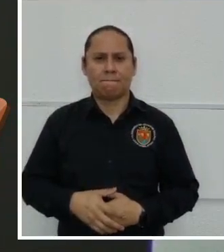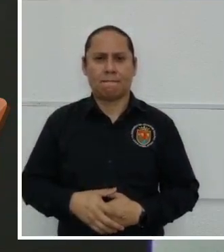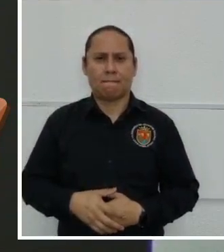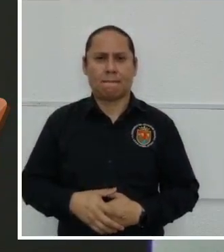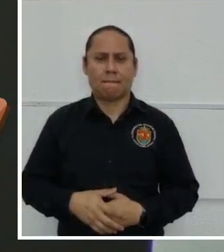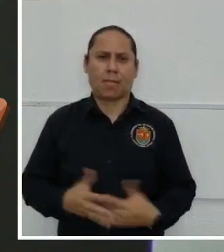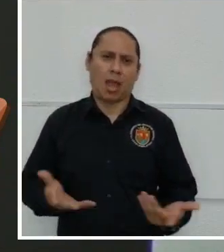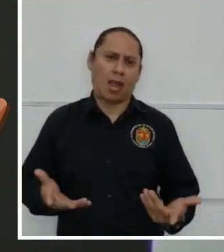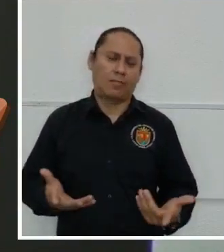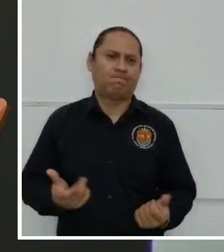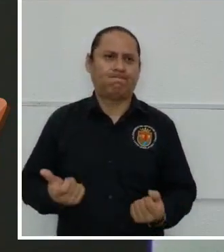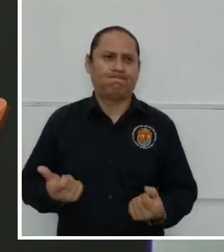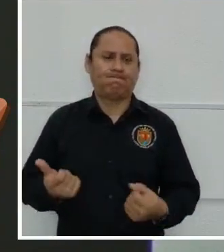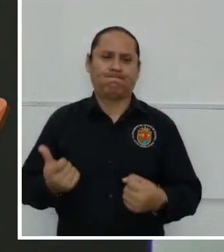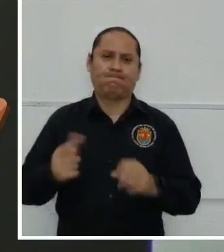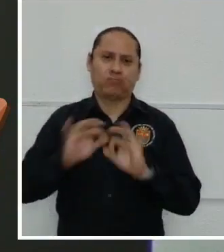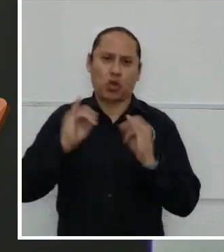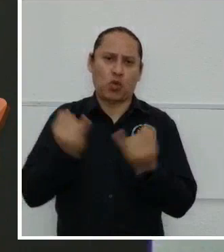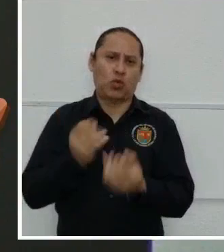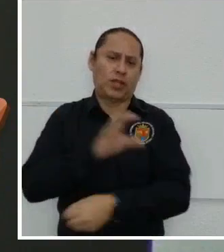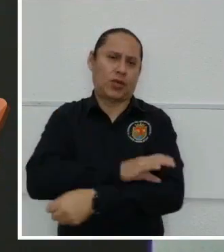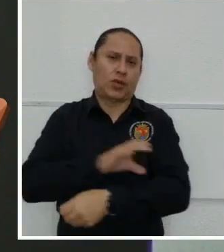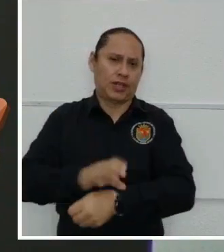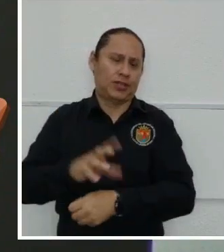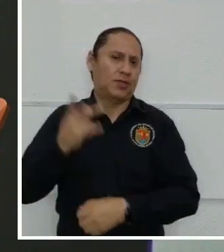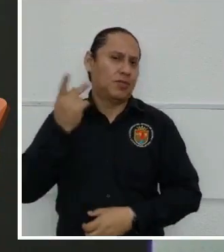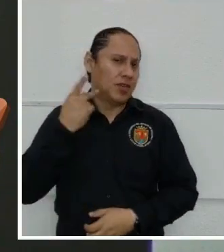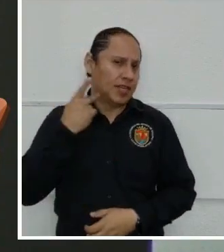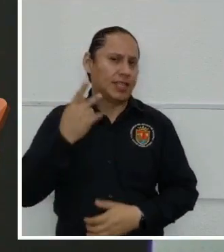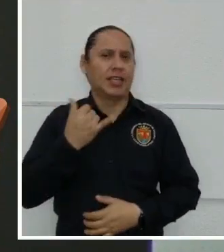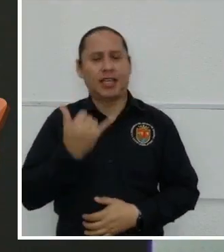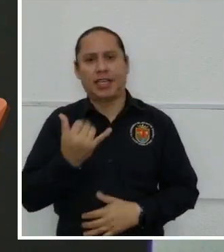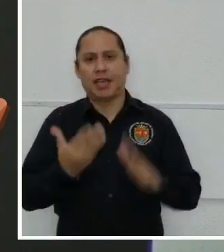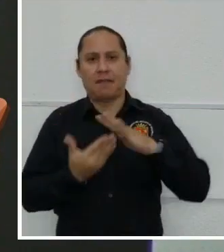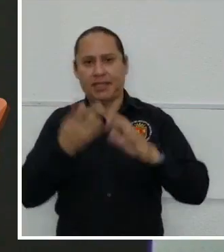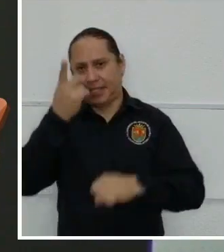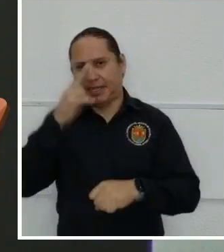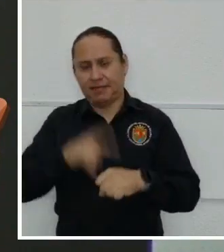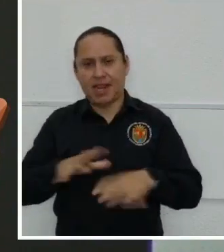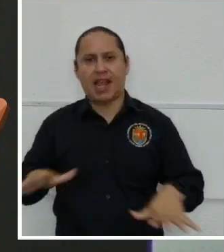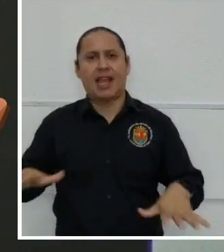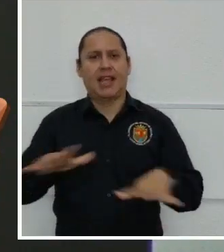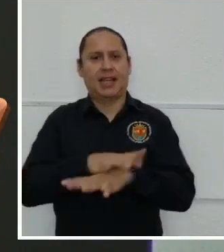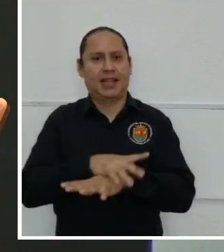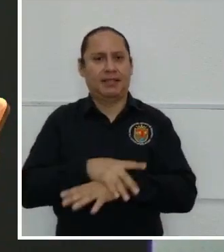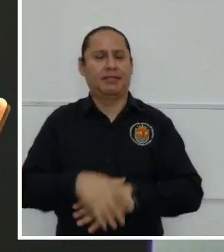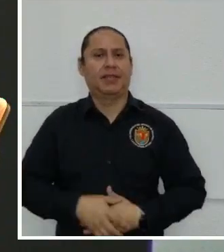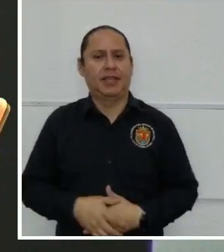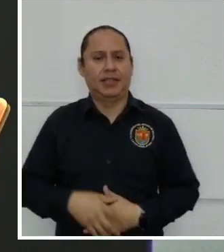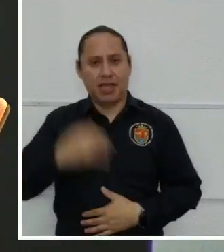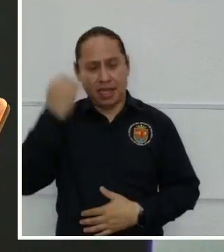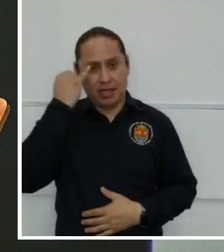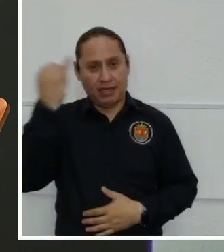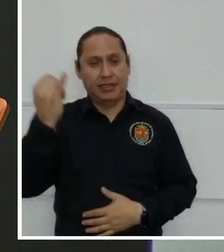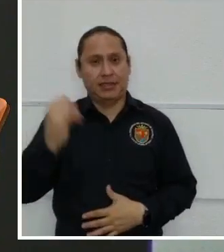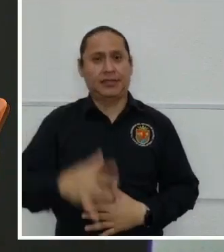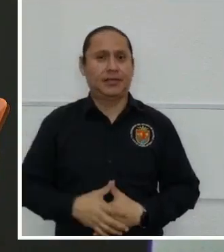de la junta directiva y todos que quieran contribuir, cambiarle algún coma a la